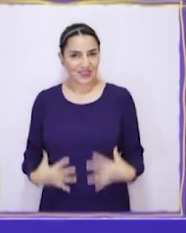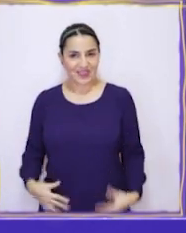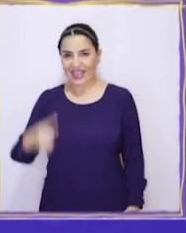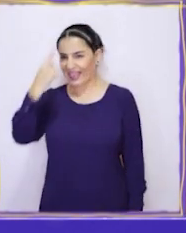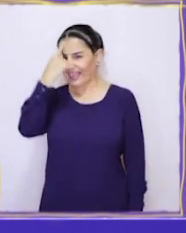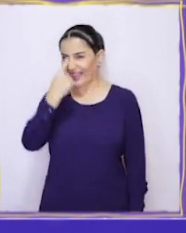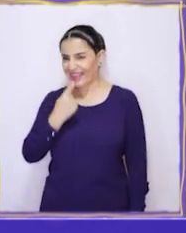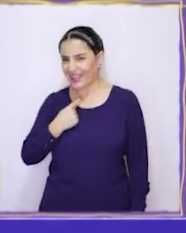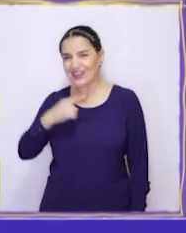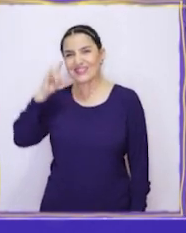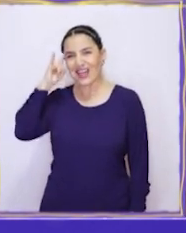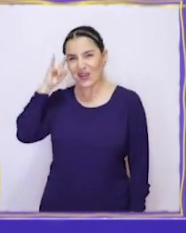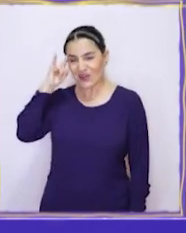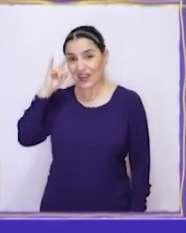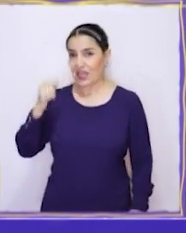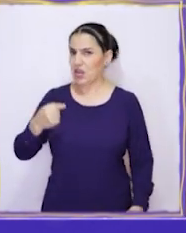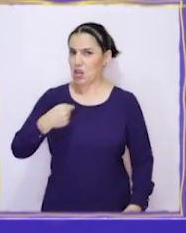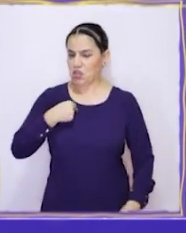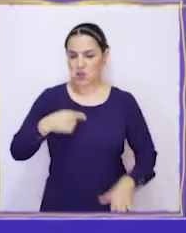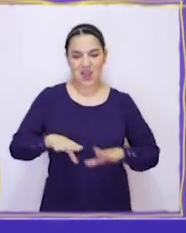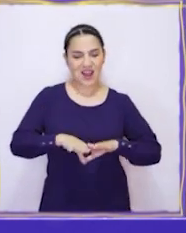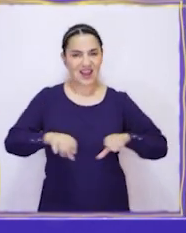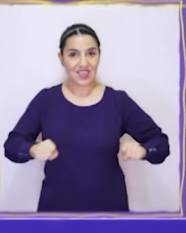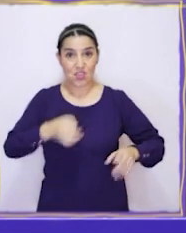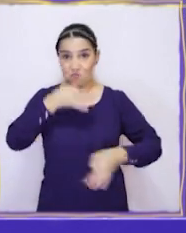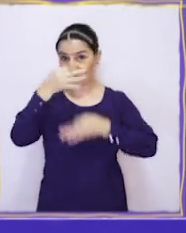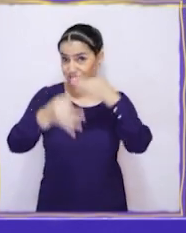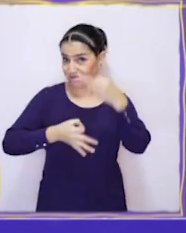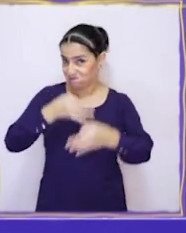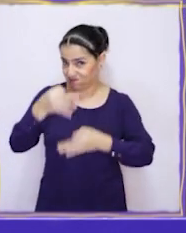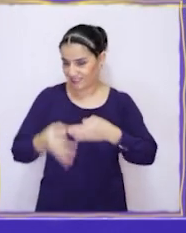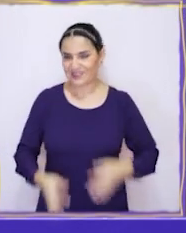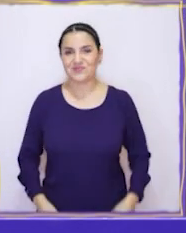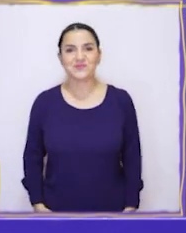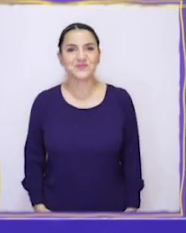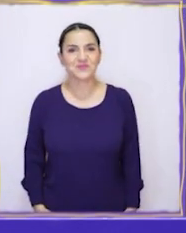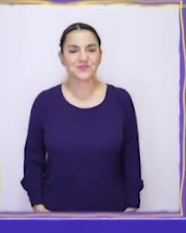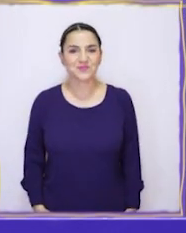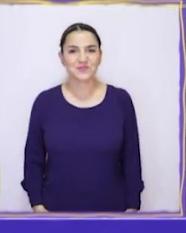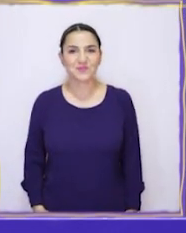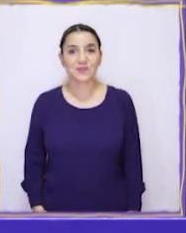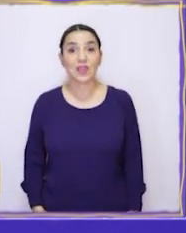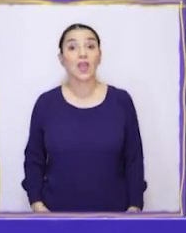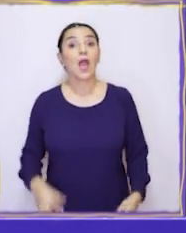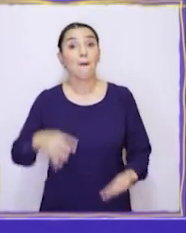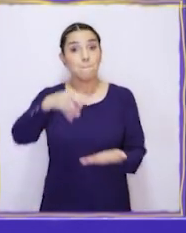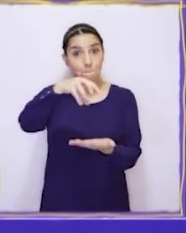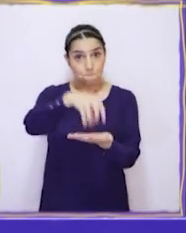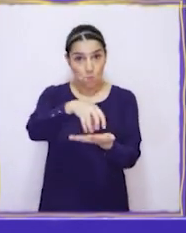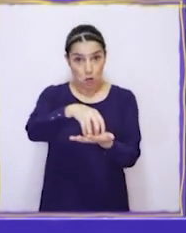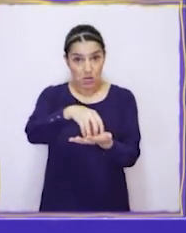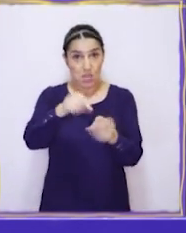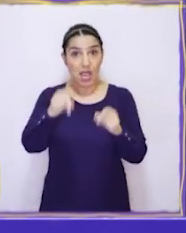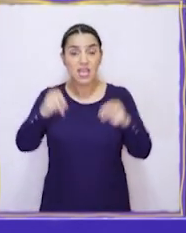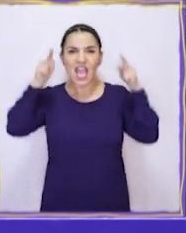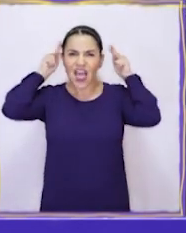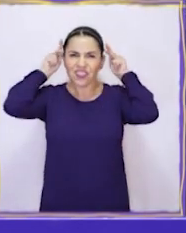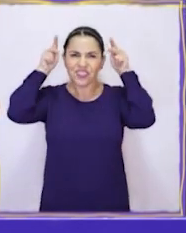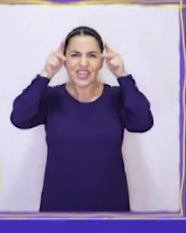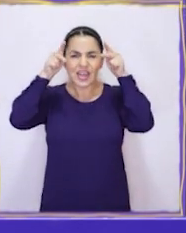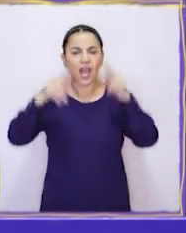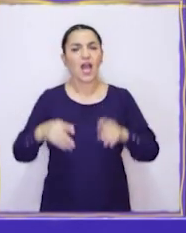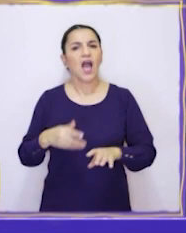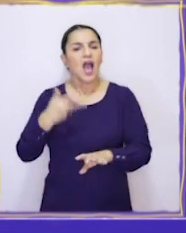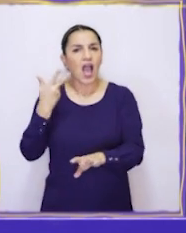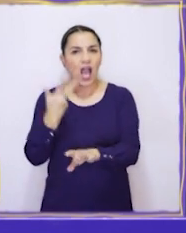vestían los griegos, ¿se acuerdan? Estoy listo para contarles algunas cosas. En las polis de Atenas, ¿se acuerdan